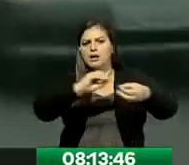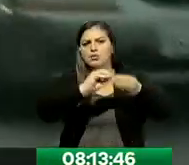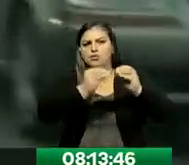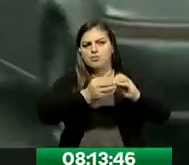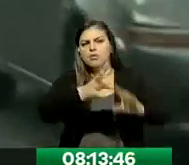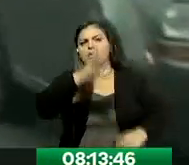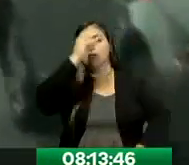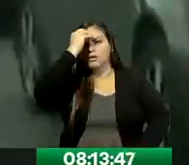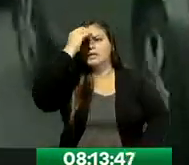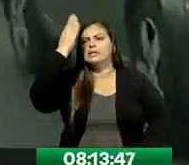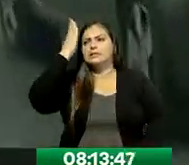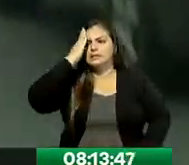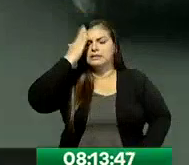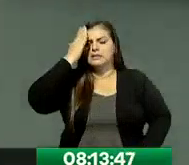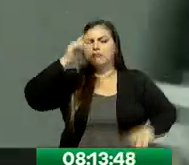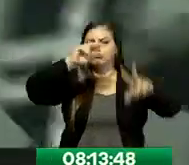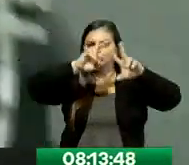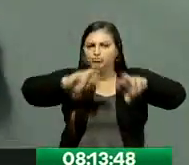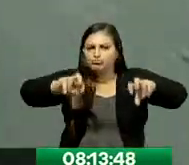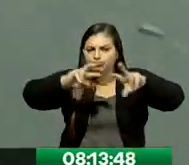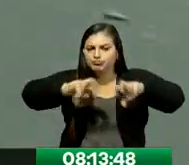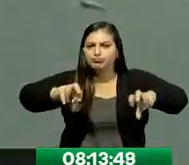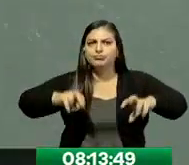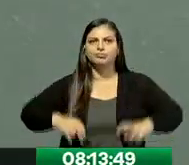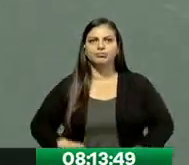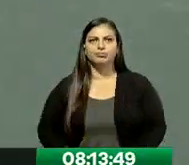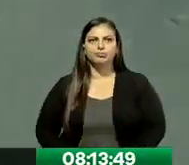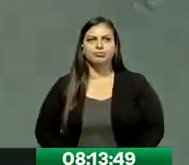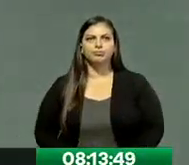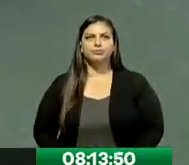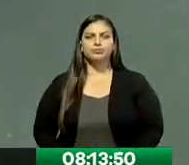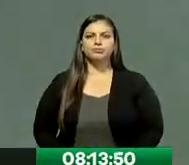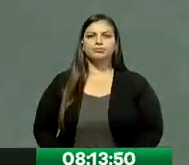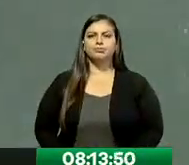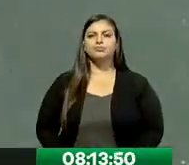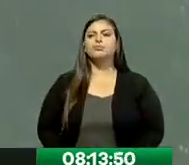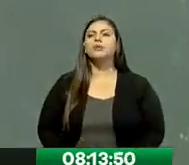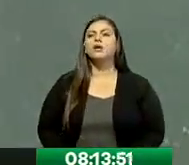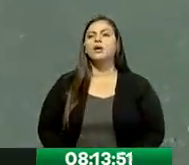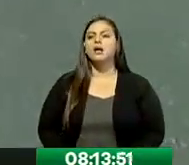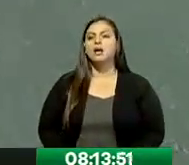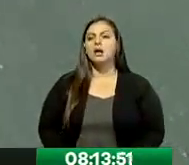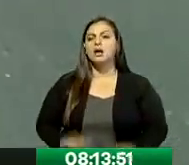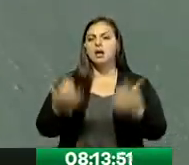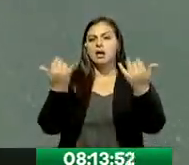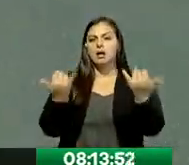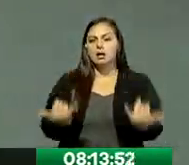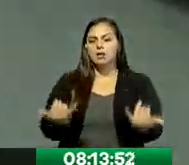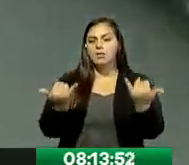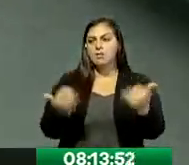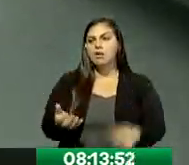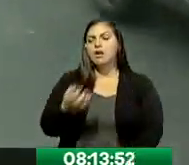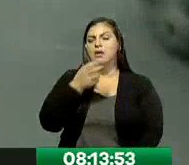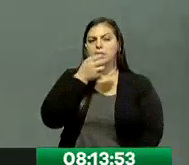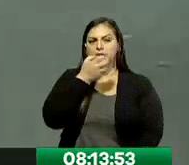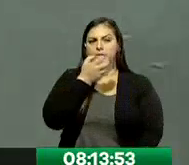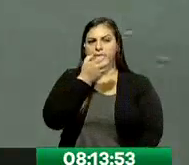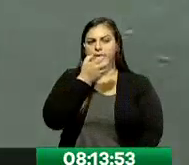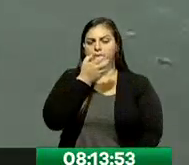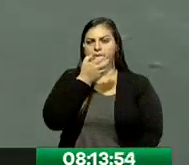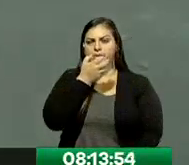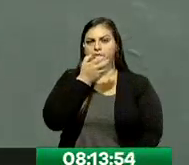perimetral? Ya está indicado. Nosotros a través de nuestro medio de comunicación indicamos que aquí hay un accidente, pues de